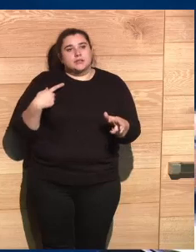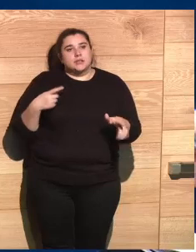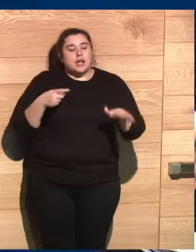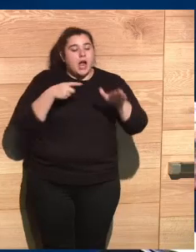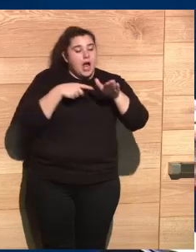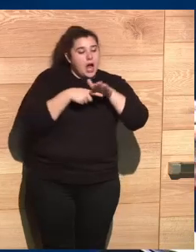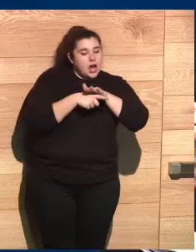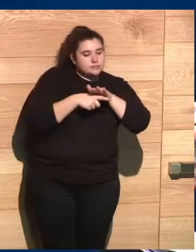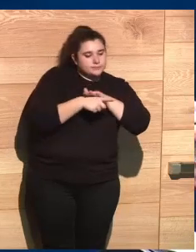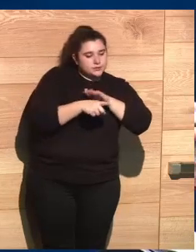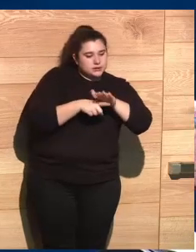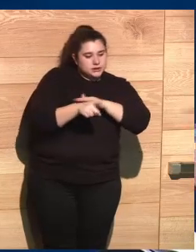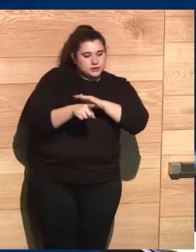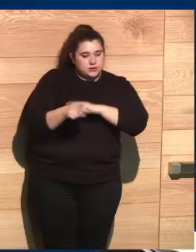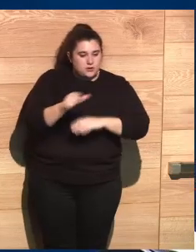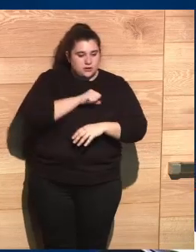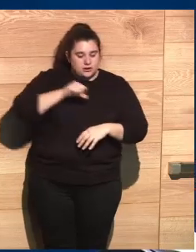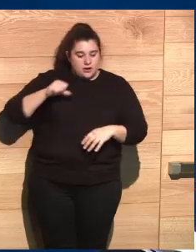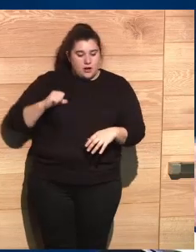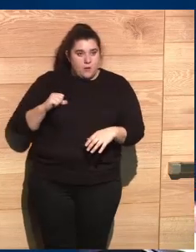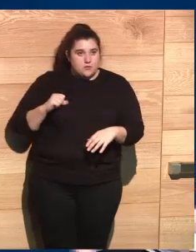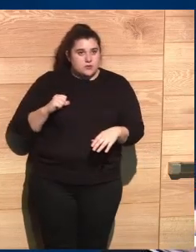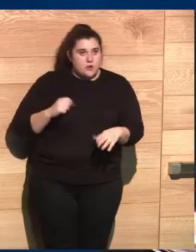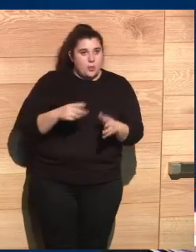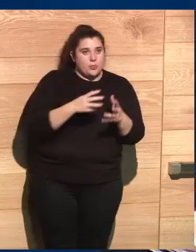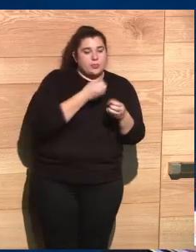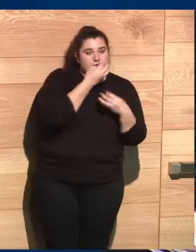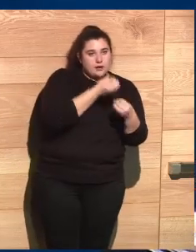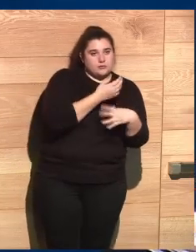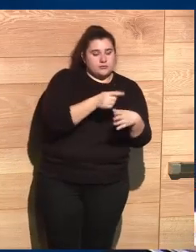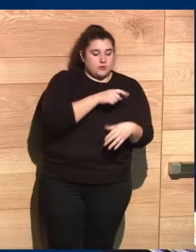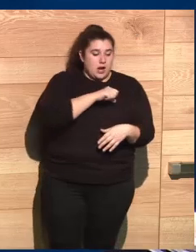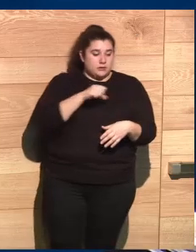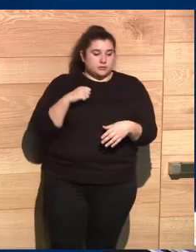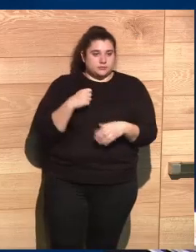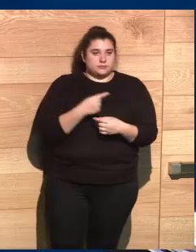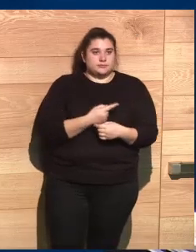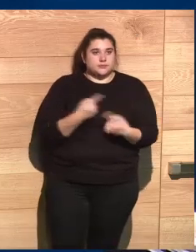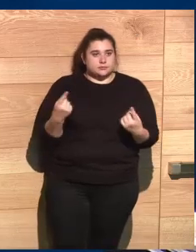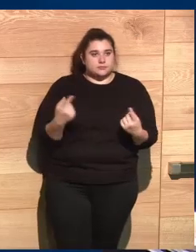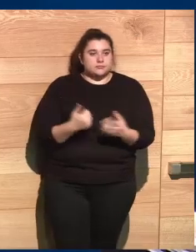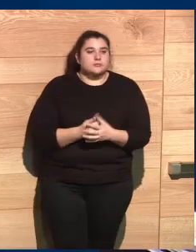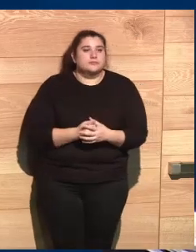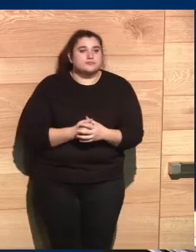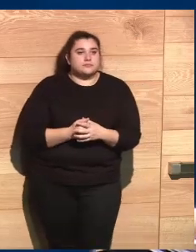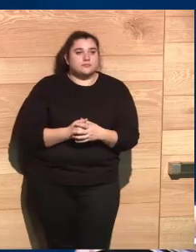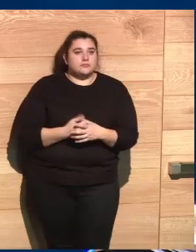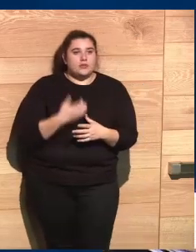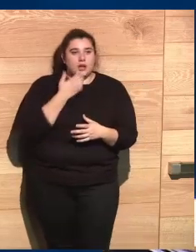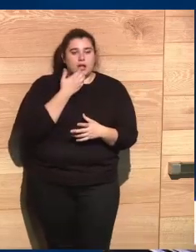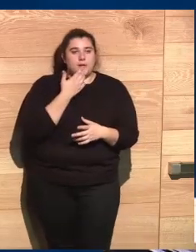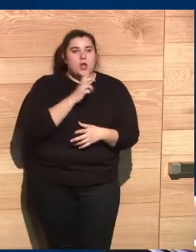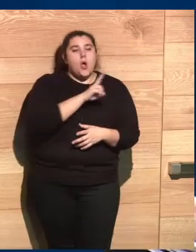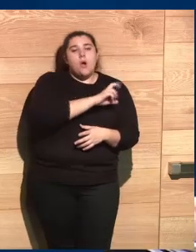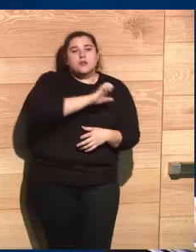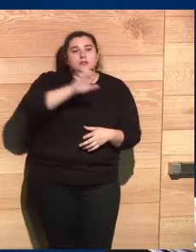de datos son ellos mismos. Es decir, aun en el caso de que, por ejemplo, la Unión Europea tuviera